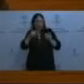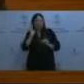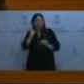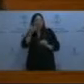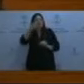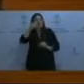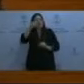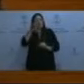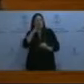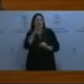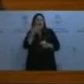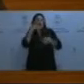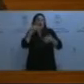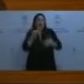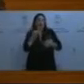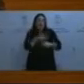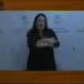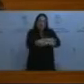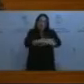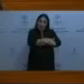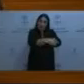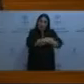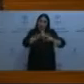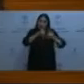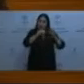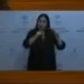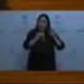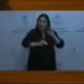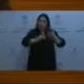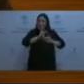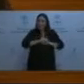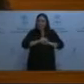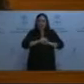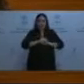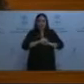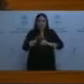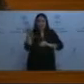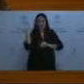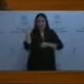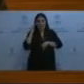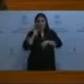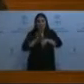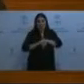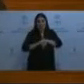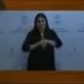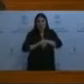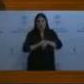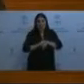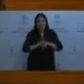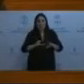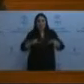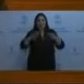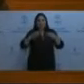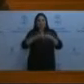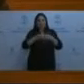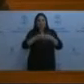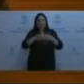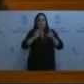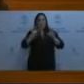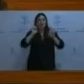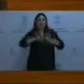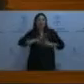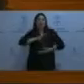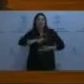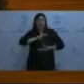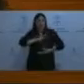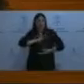reiterados incumplimientos del Gobierno regional en la materia. El pasado martes, la plataforma de maestros capacitados se reunía con la